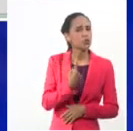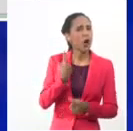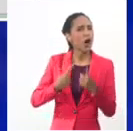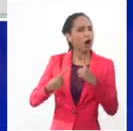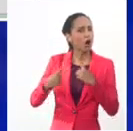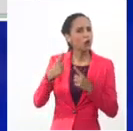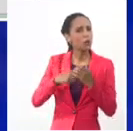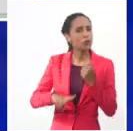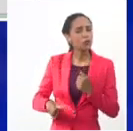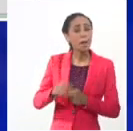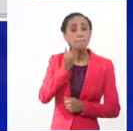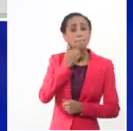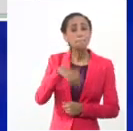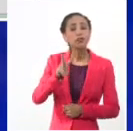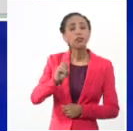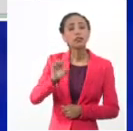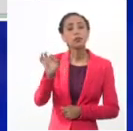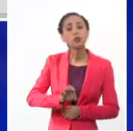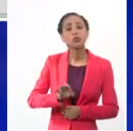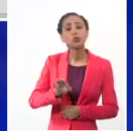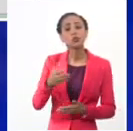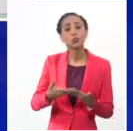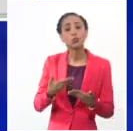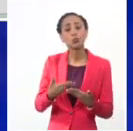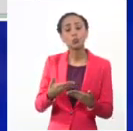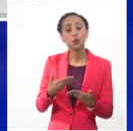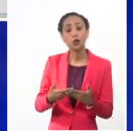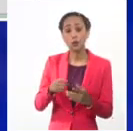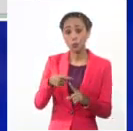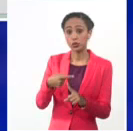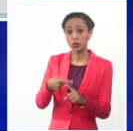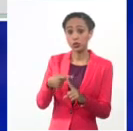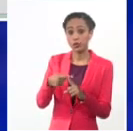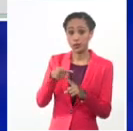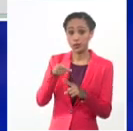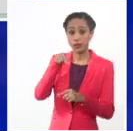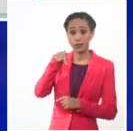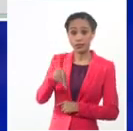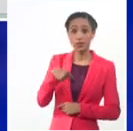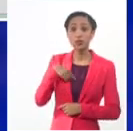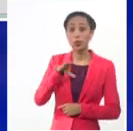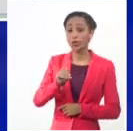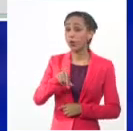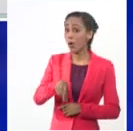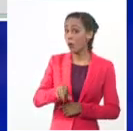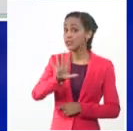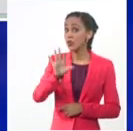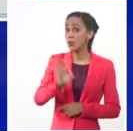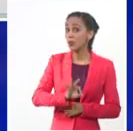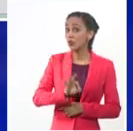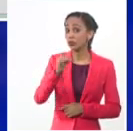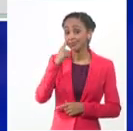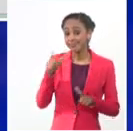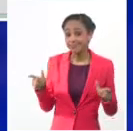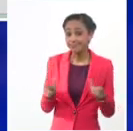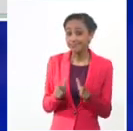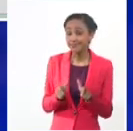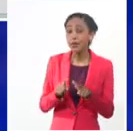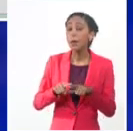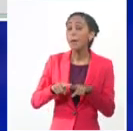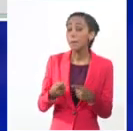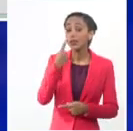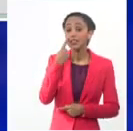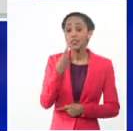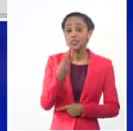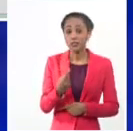de un 20% de las muestras positivas. Y digo el 5% porque ese es el rango, la